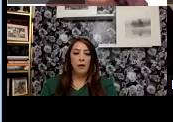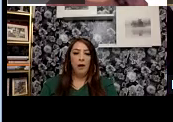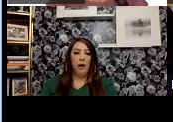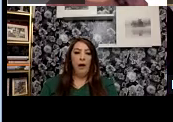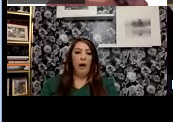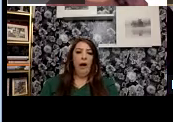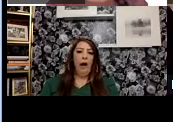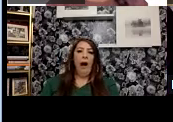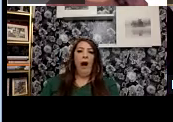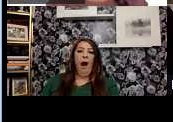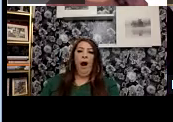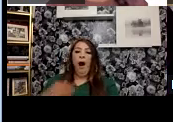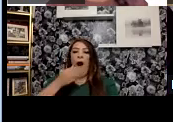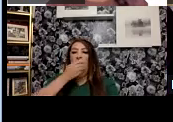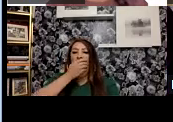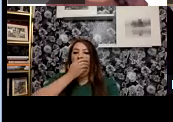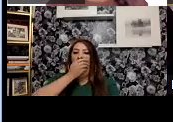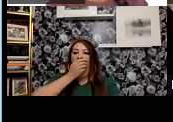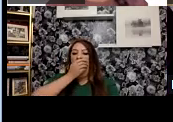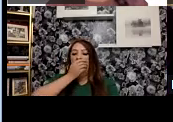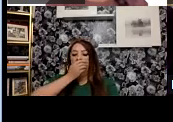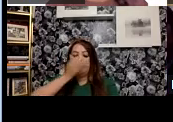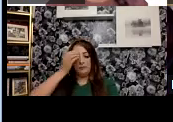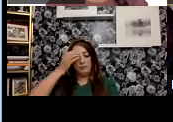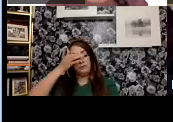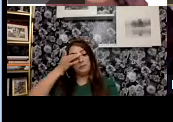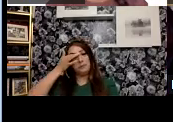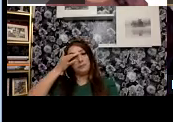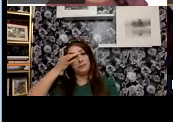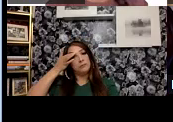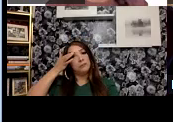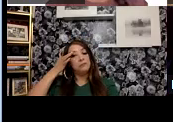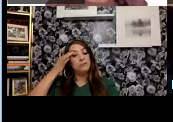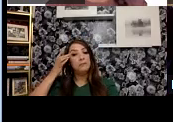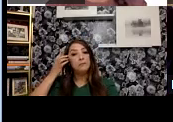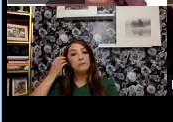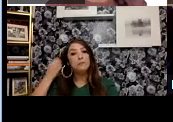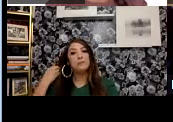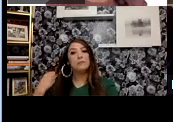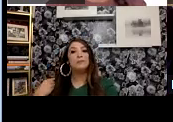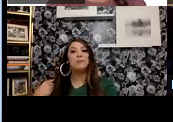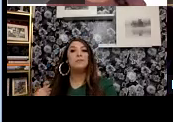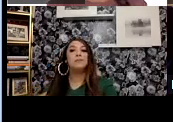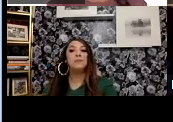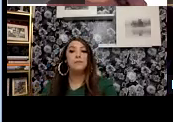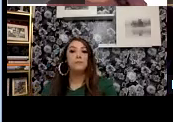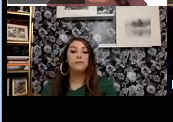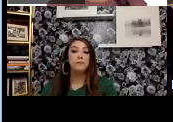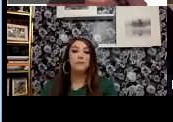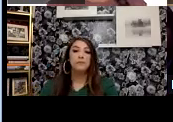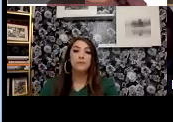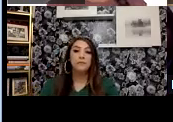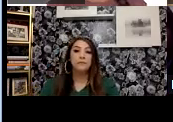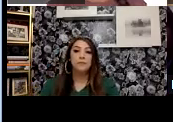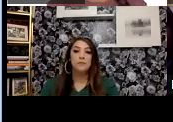de California Hands and Voices para que puedan hablar de los recientemente aprobado